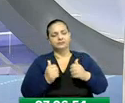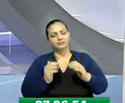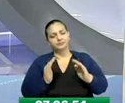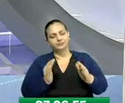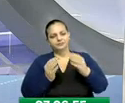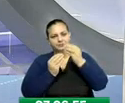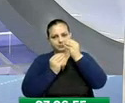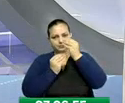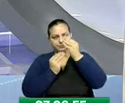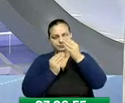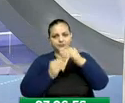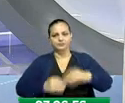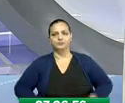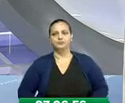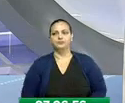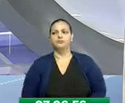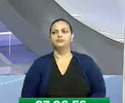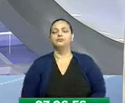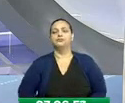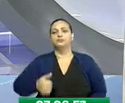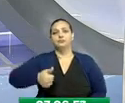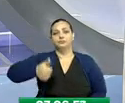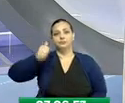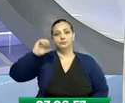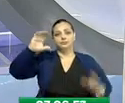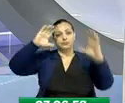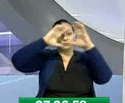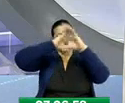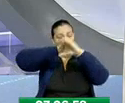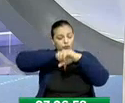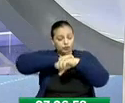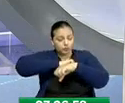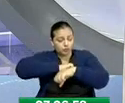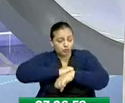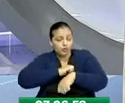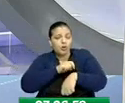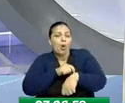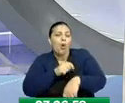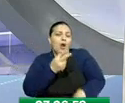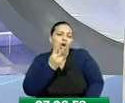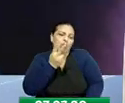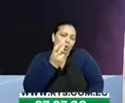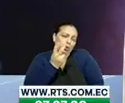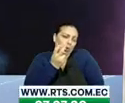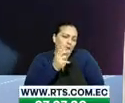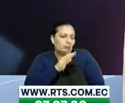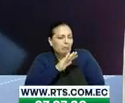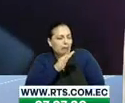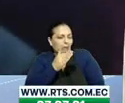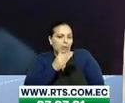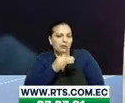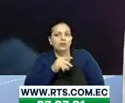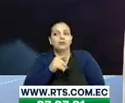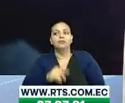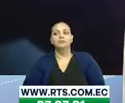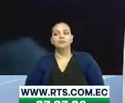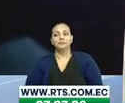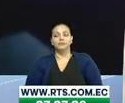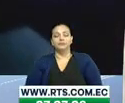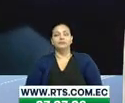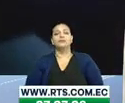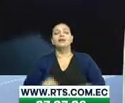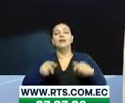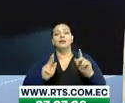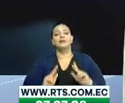Pocos minutos para las 12 de la noche, ya para que termine el día de ayer, un incendio acabó con todas